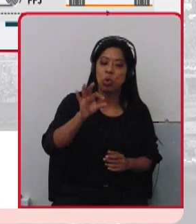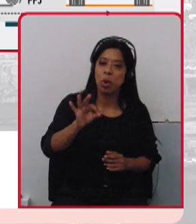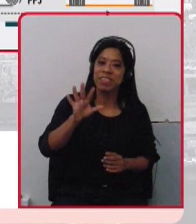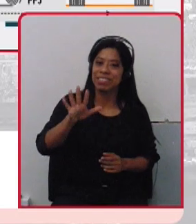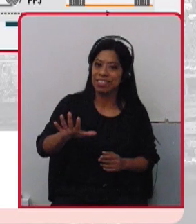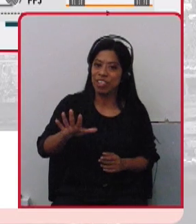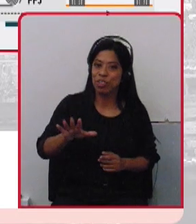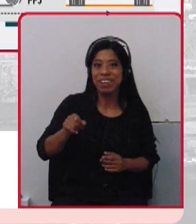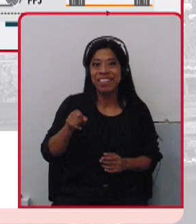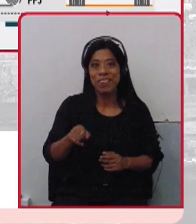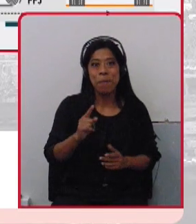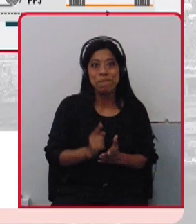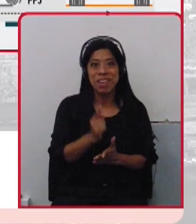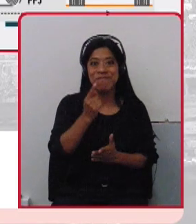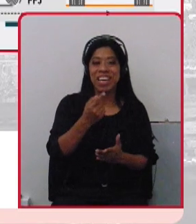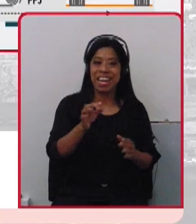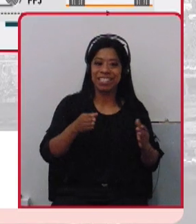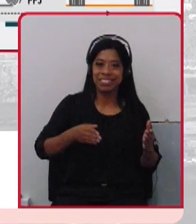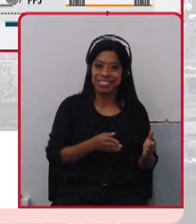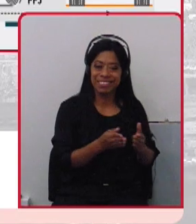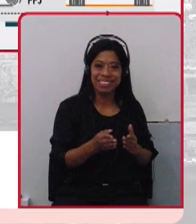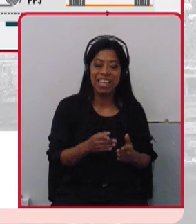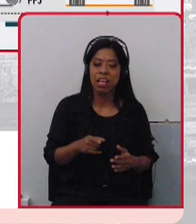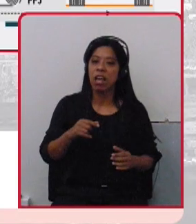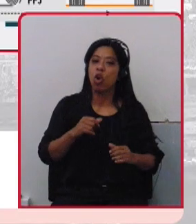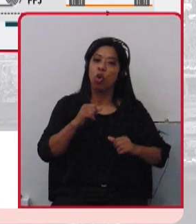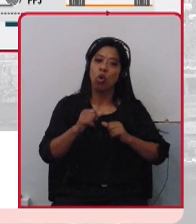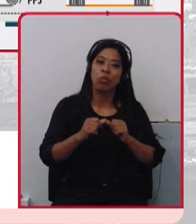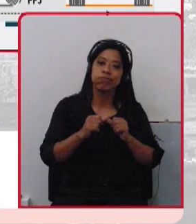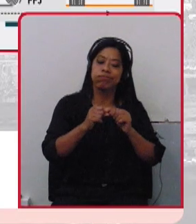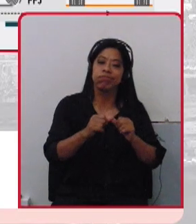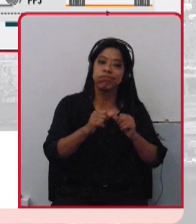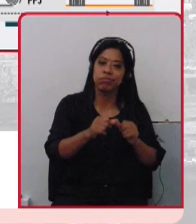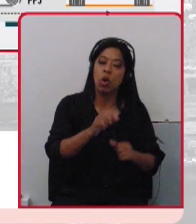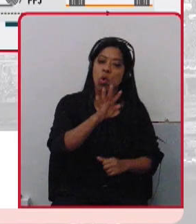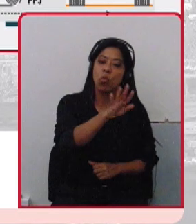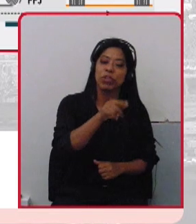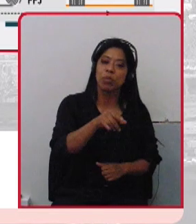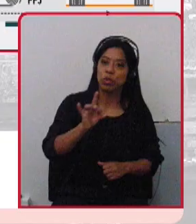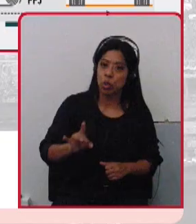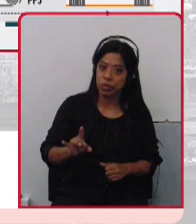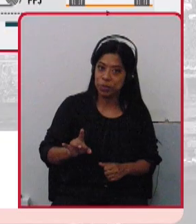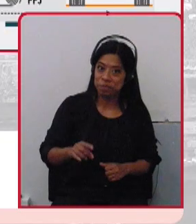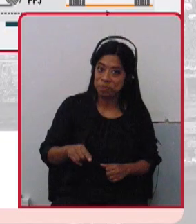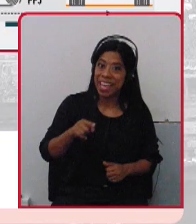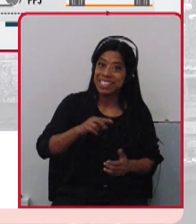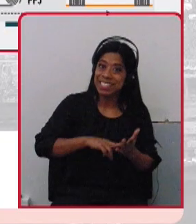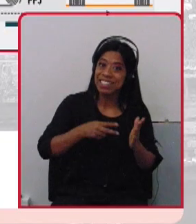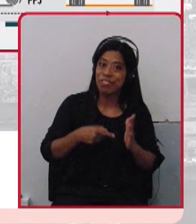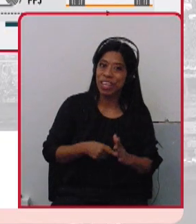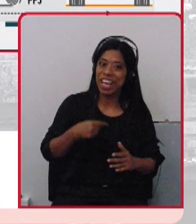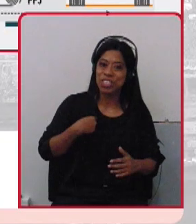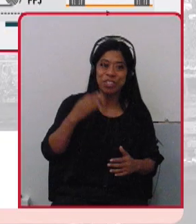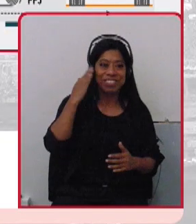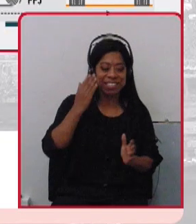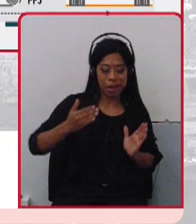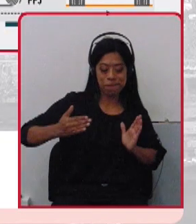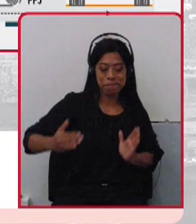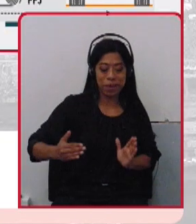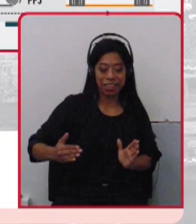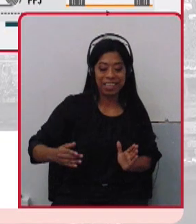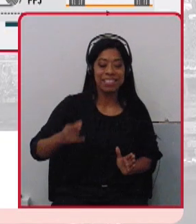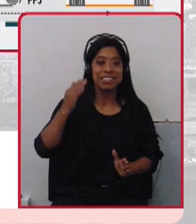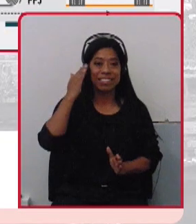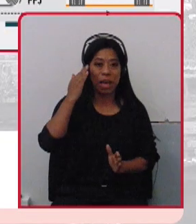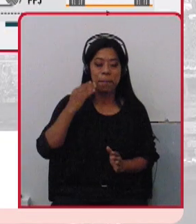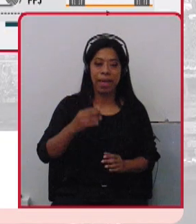donde tengo una primera constante, que esa sí va a ser constante permanente, que va a ser de 4.8. Entonces, al yo ya determinar esta primera